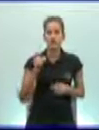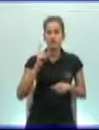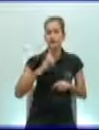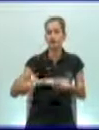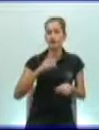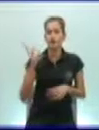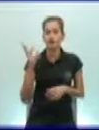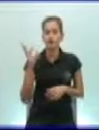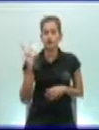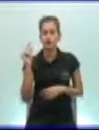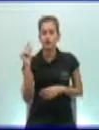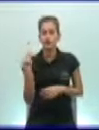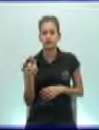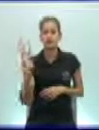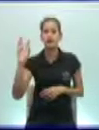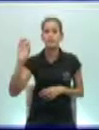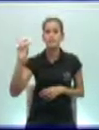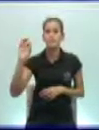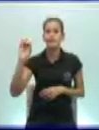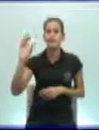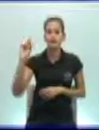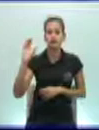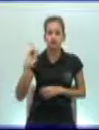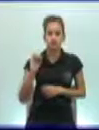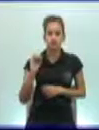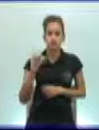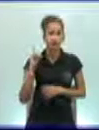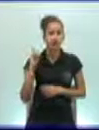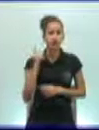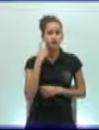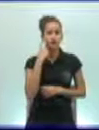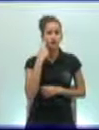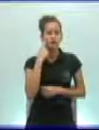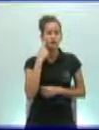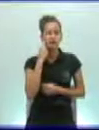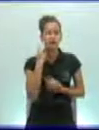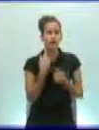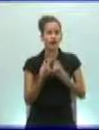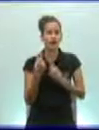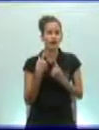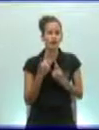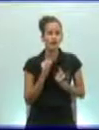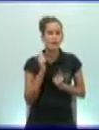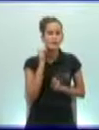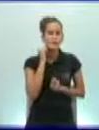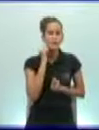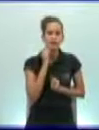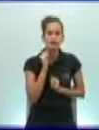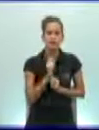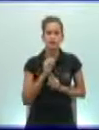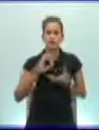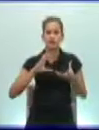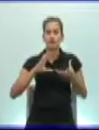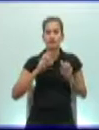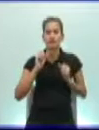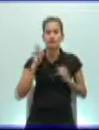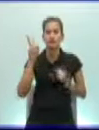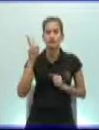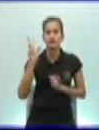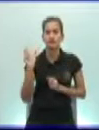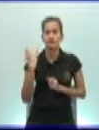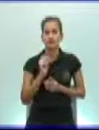persona y el modo. Estamos conociendo algo más sobre el verbo.